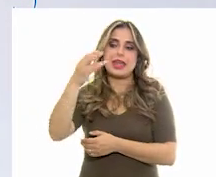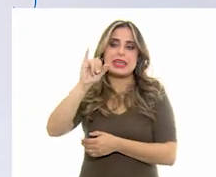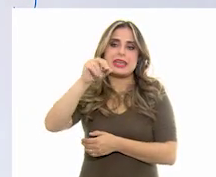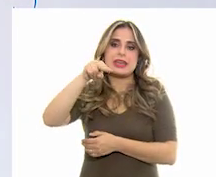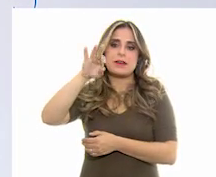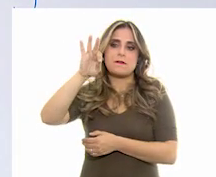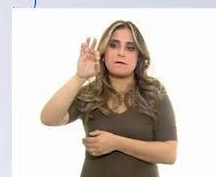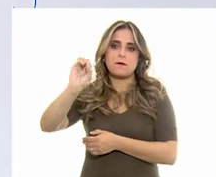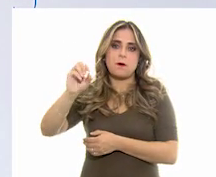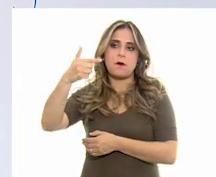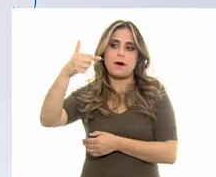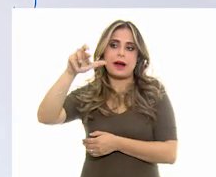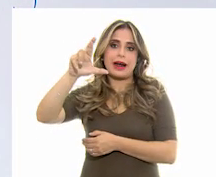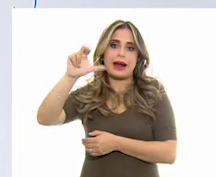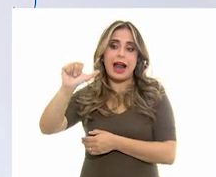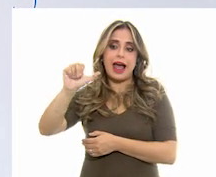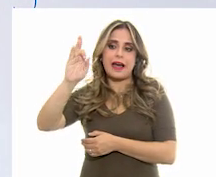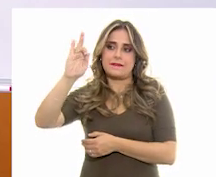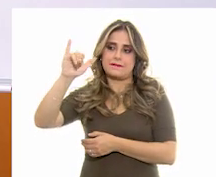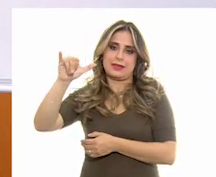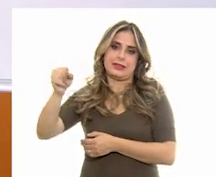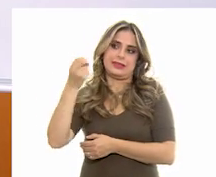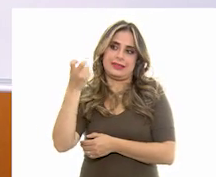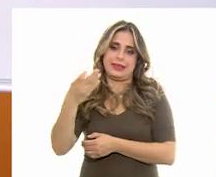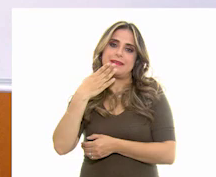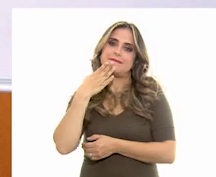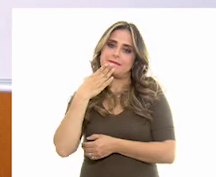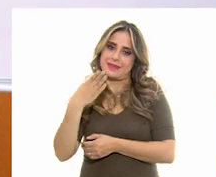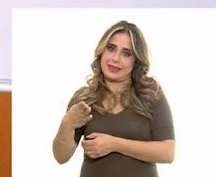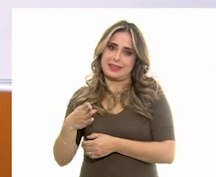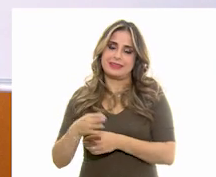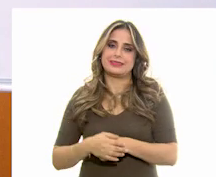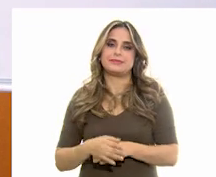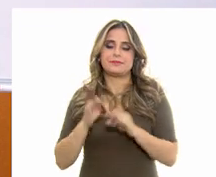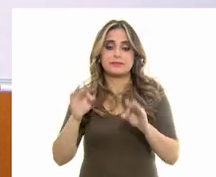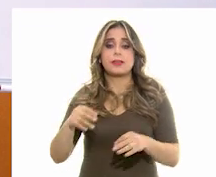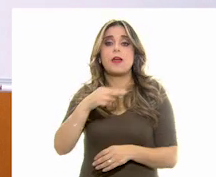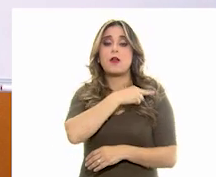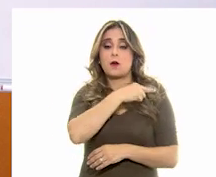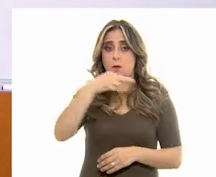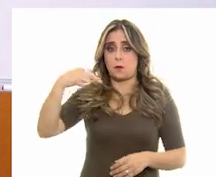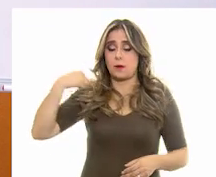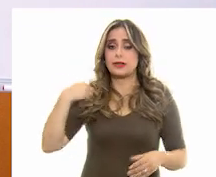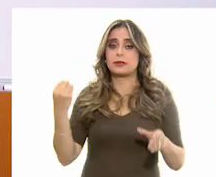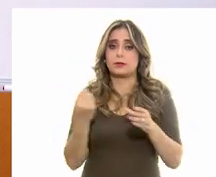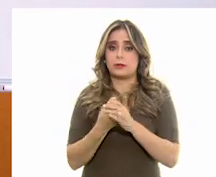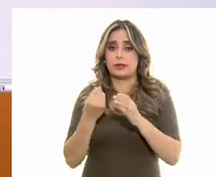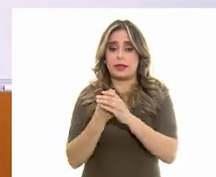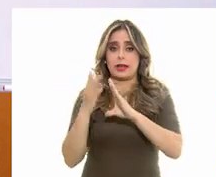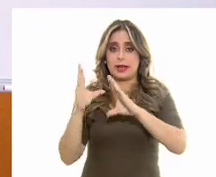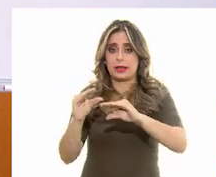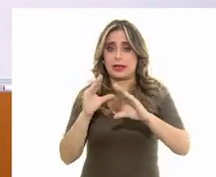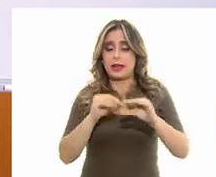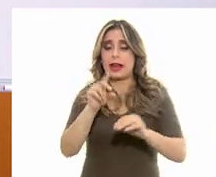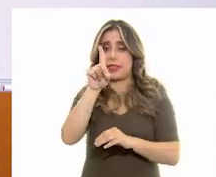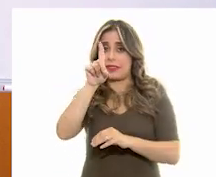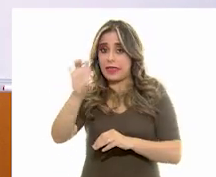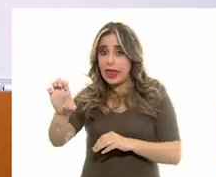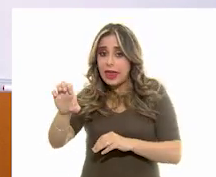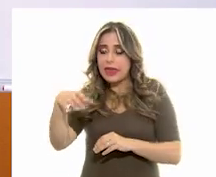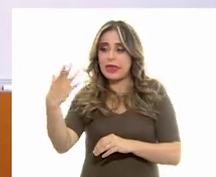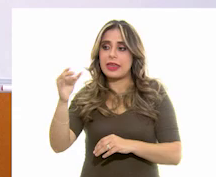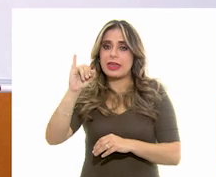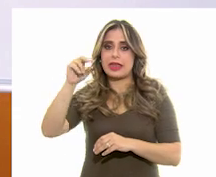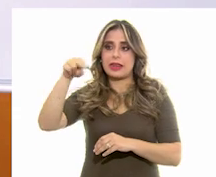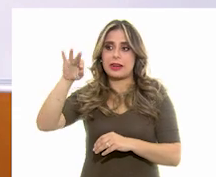Infografías. Exacto. Ahora sí. Nuestro taller de infografías. Muy bien.